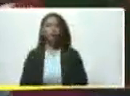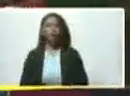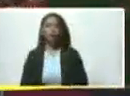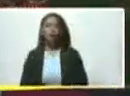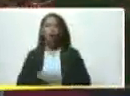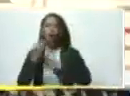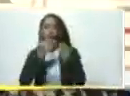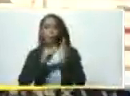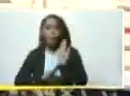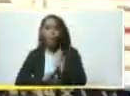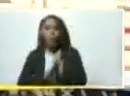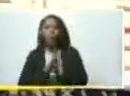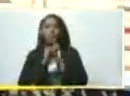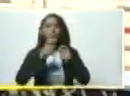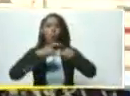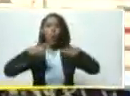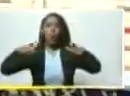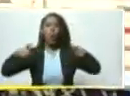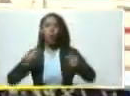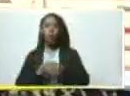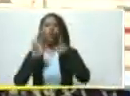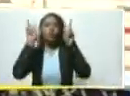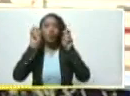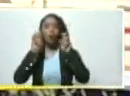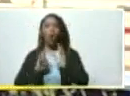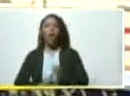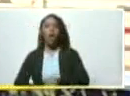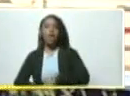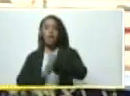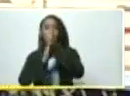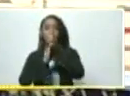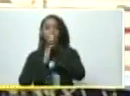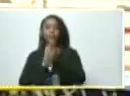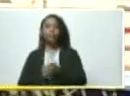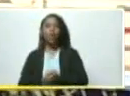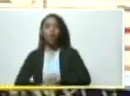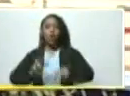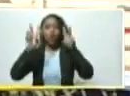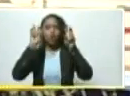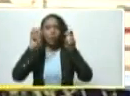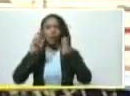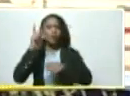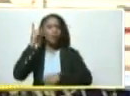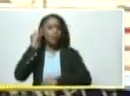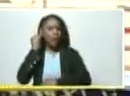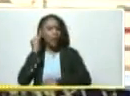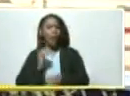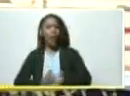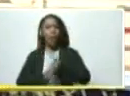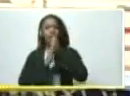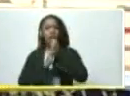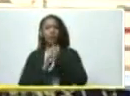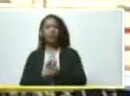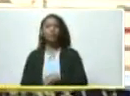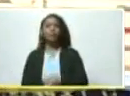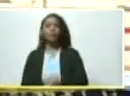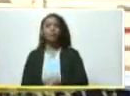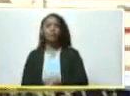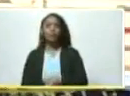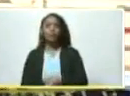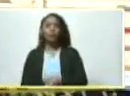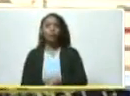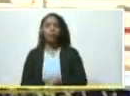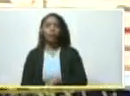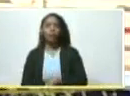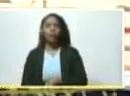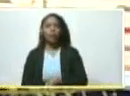Cómo han surgido nuevos liderazgos, nuevas lideresas, nuevos líderes